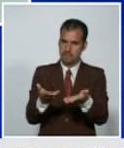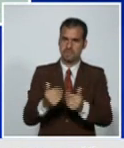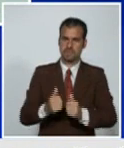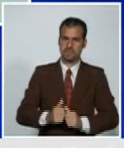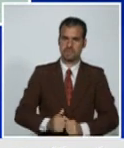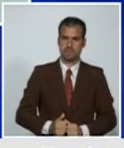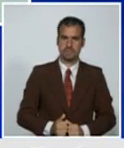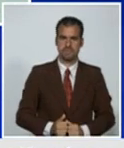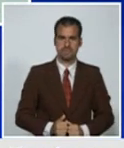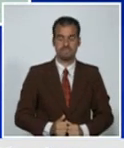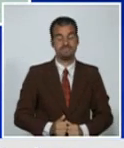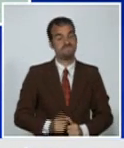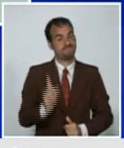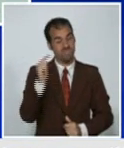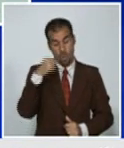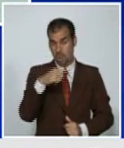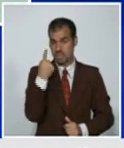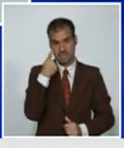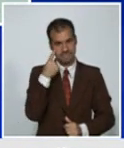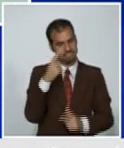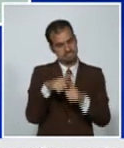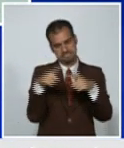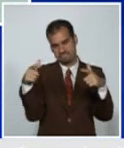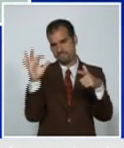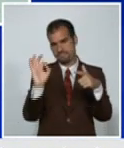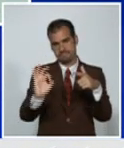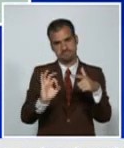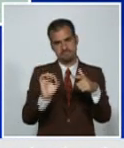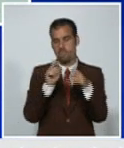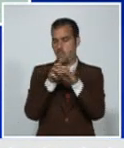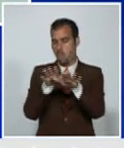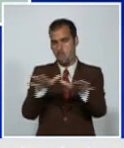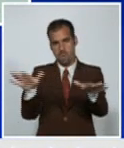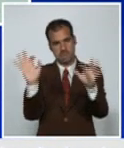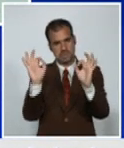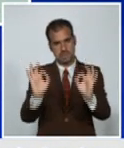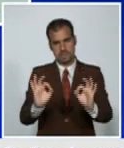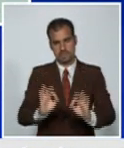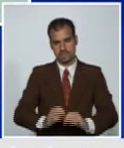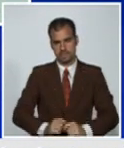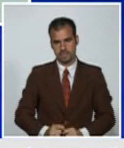hoy todavía con una transmisión muy